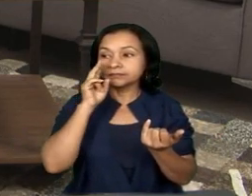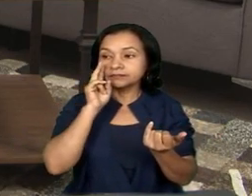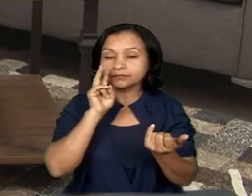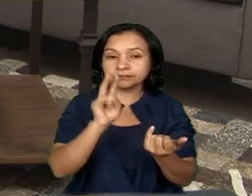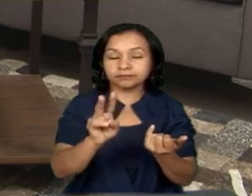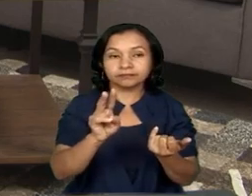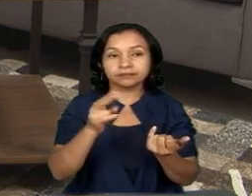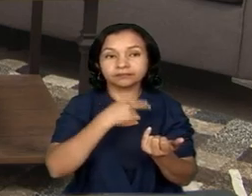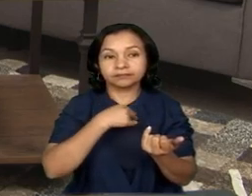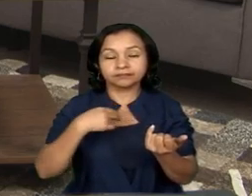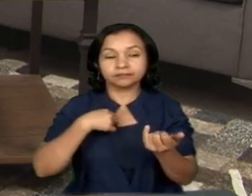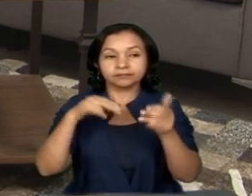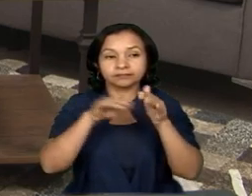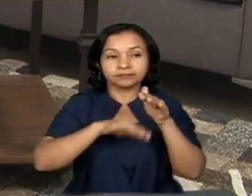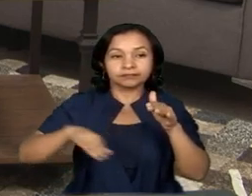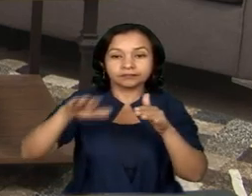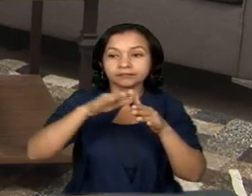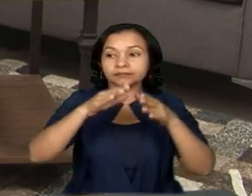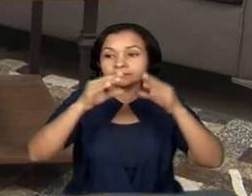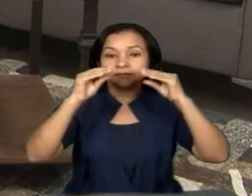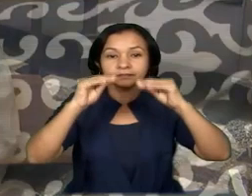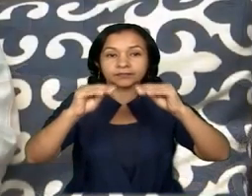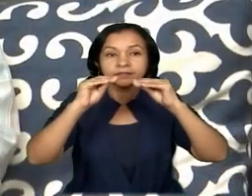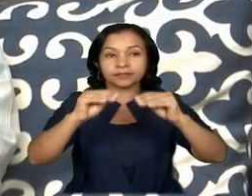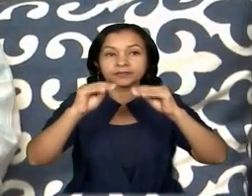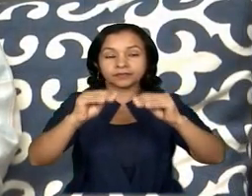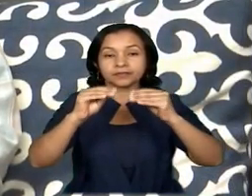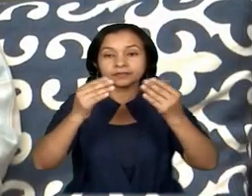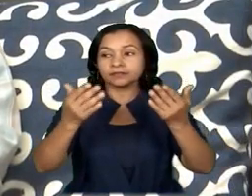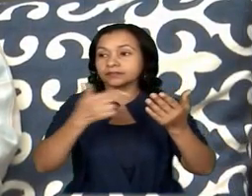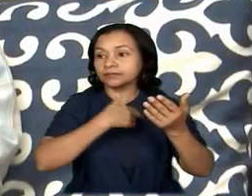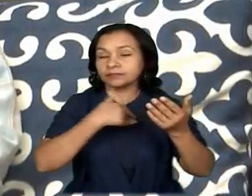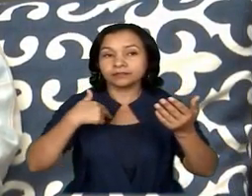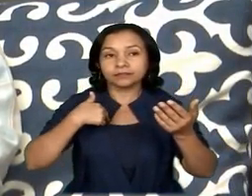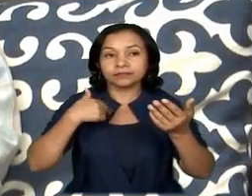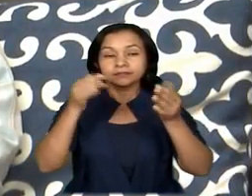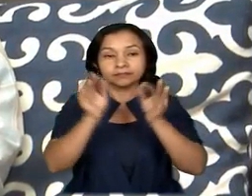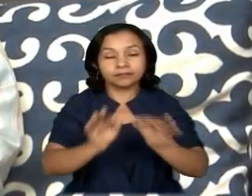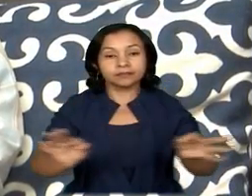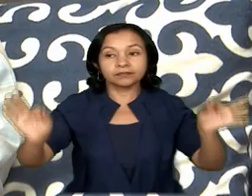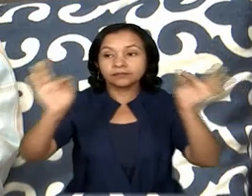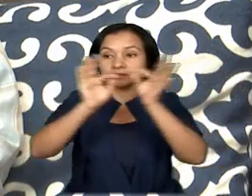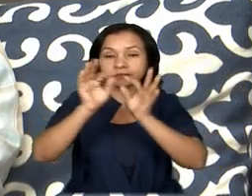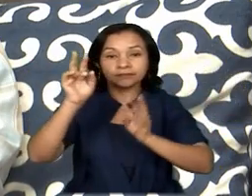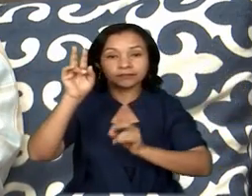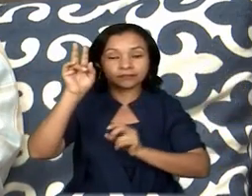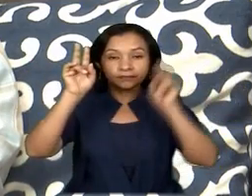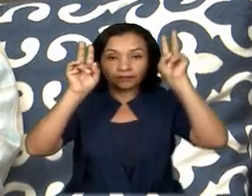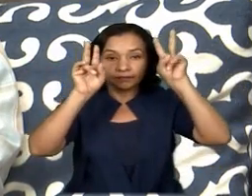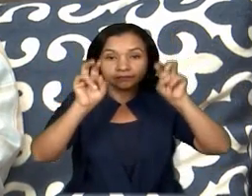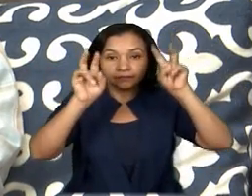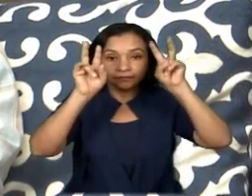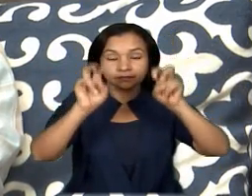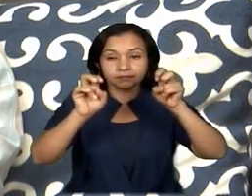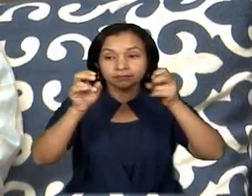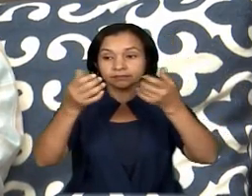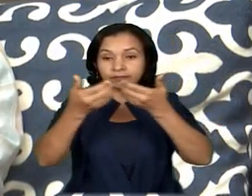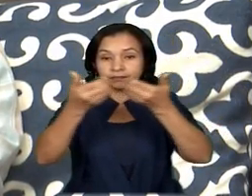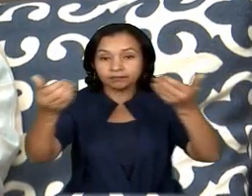hacemos crecer cada día desde la educación. Y a partir de eso también algo que se ha planteado desde la perspectiva de la UNESCO, la democratización del